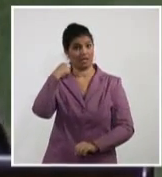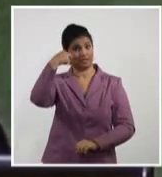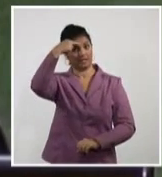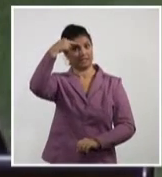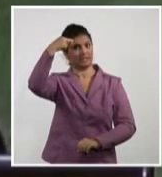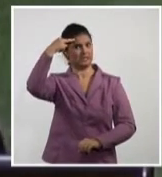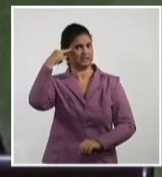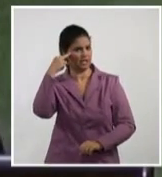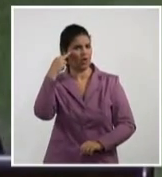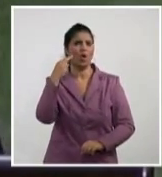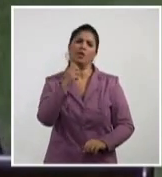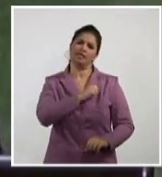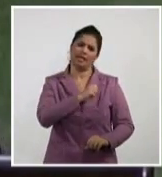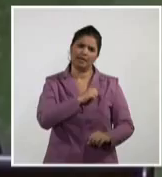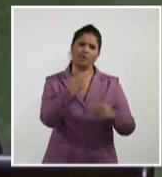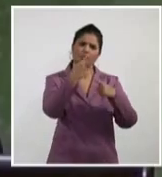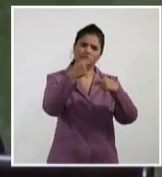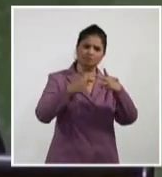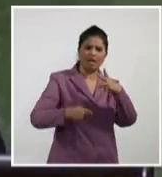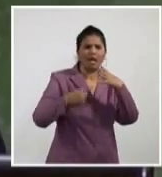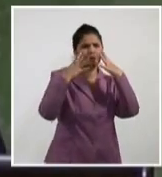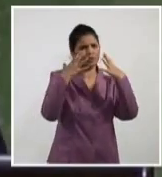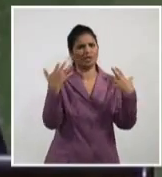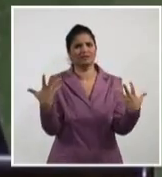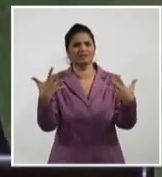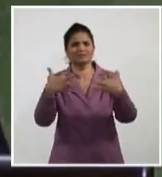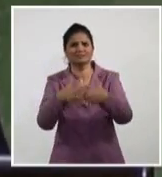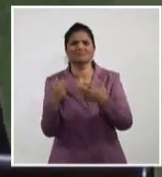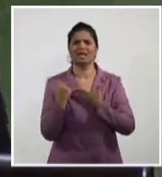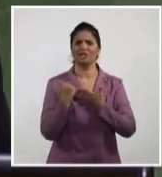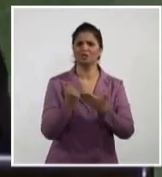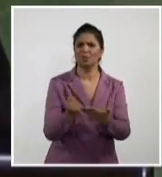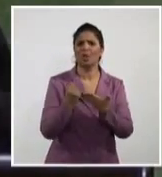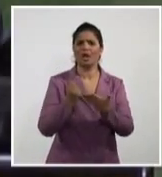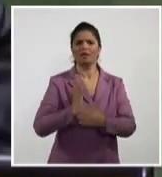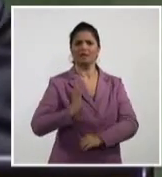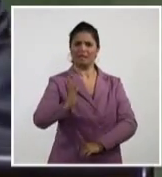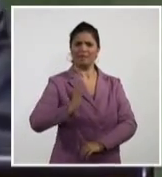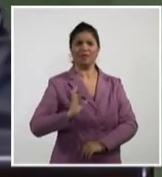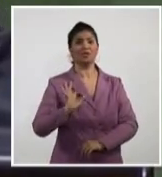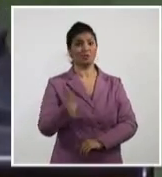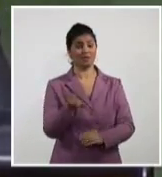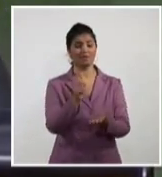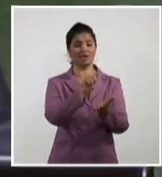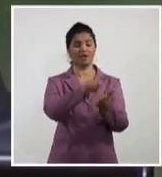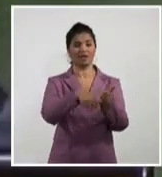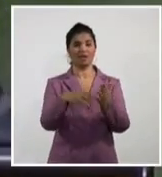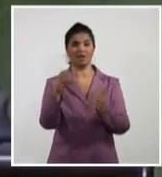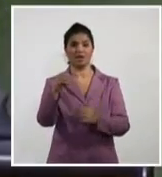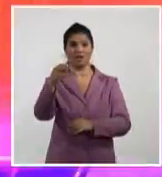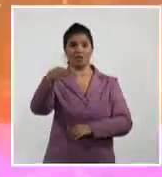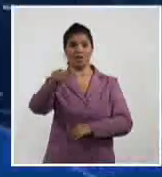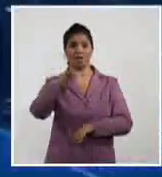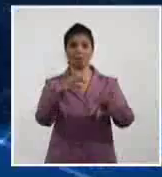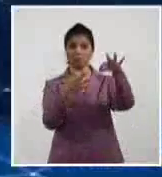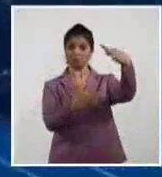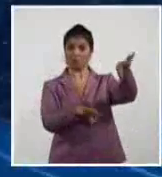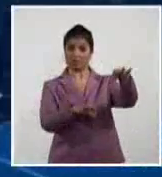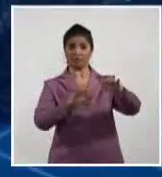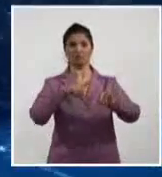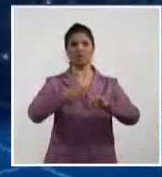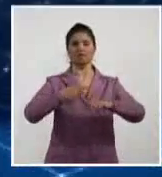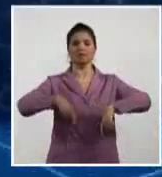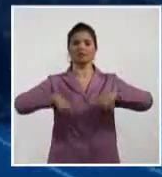la solidaridad y la universalidad, ancladas en los principios de la Carta de Naciones Unidas y el derecho internacional.